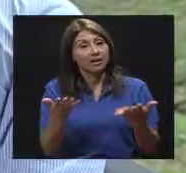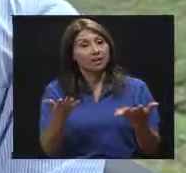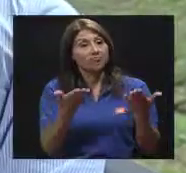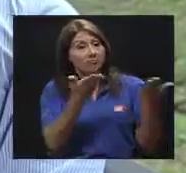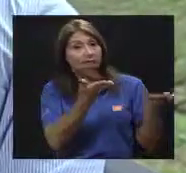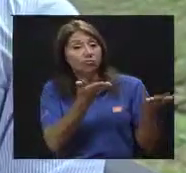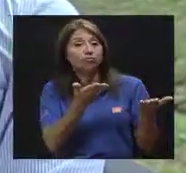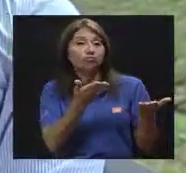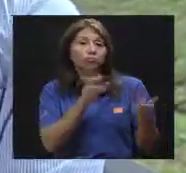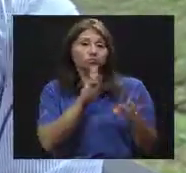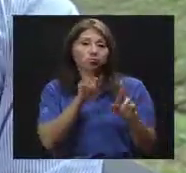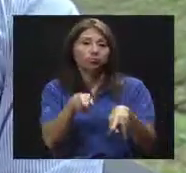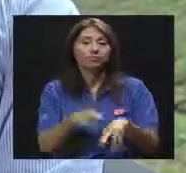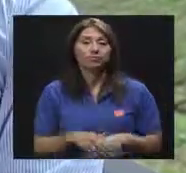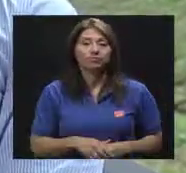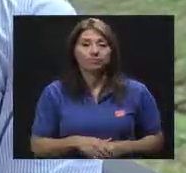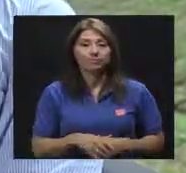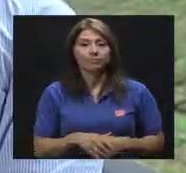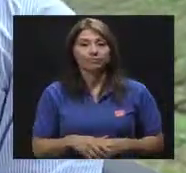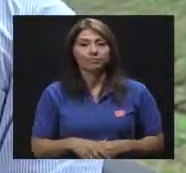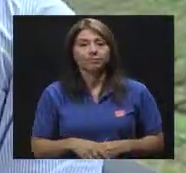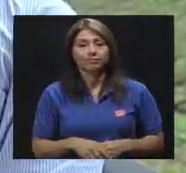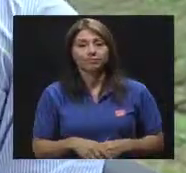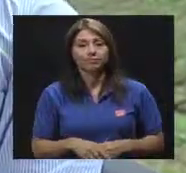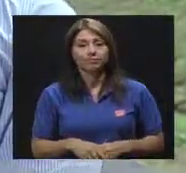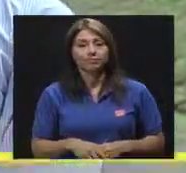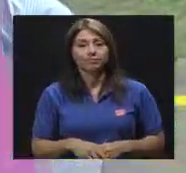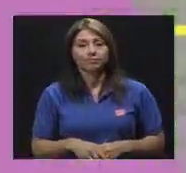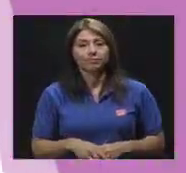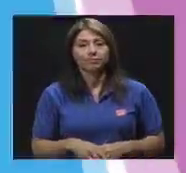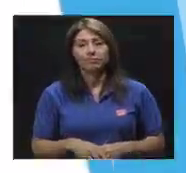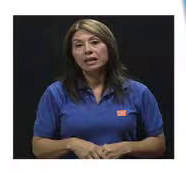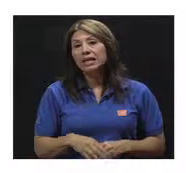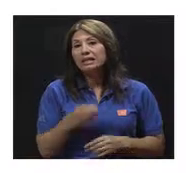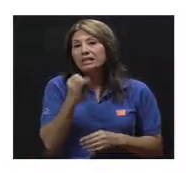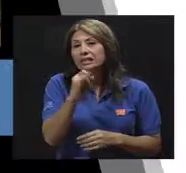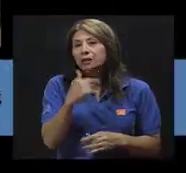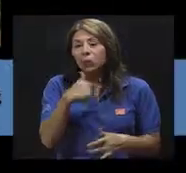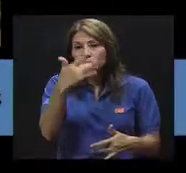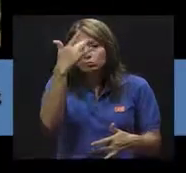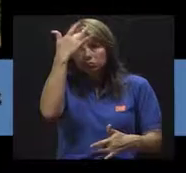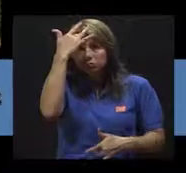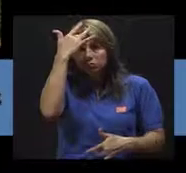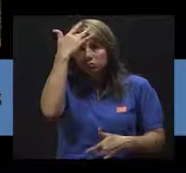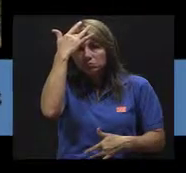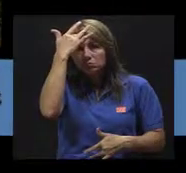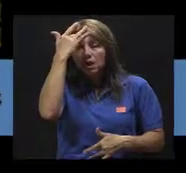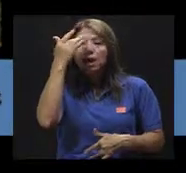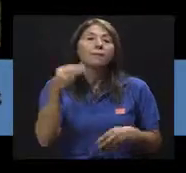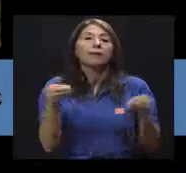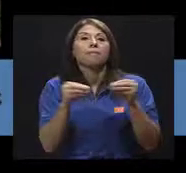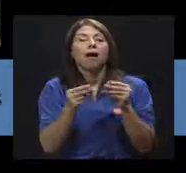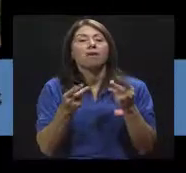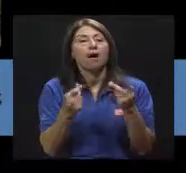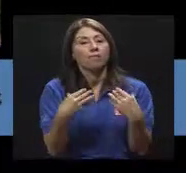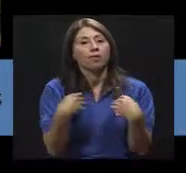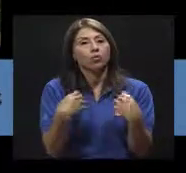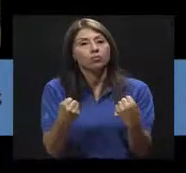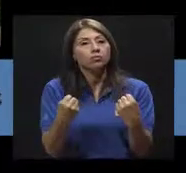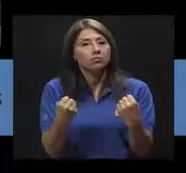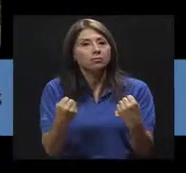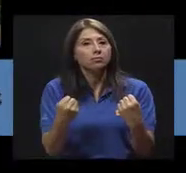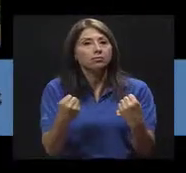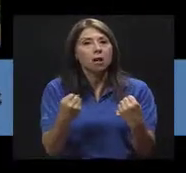que muy amablemente la doctora pues nos va a responder más adelante. En caso de que estoy enfermo, una forma más rápida de curarme